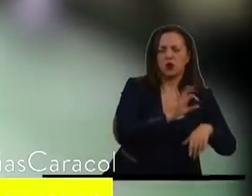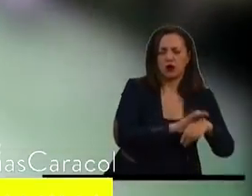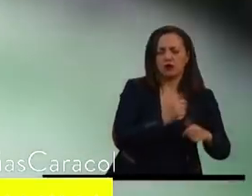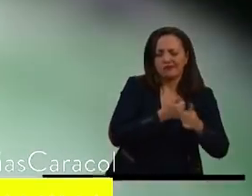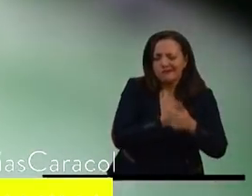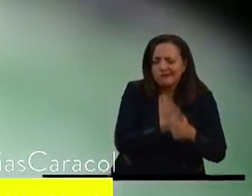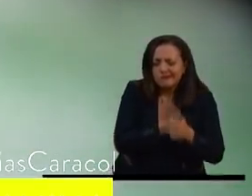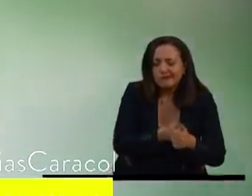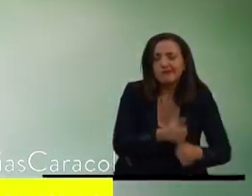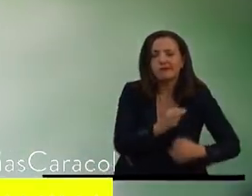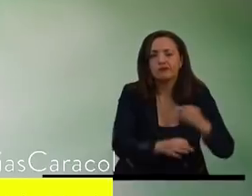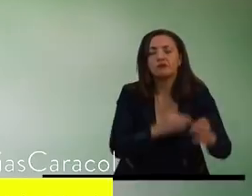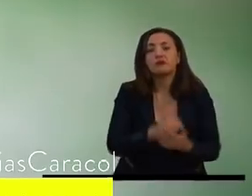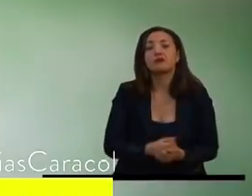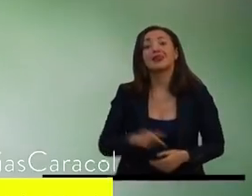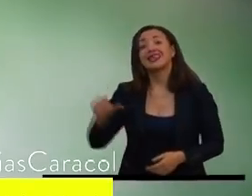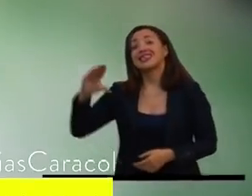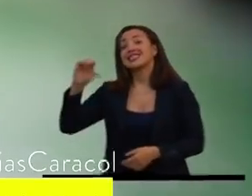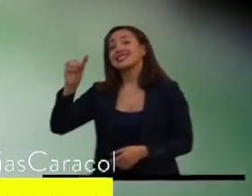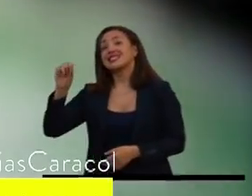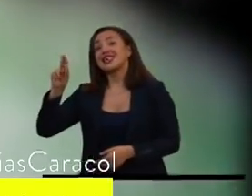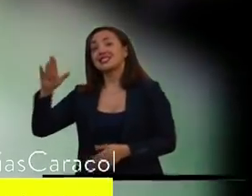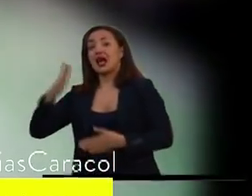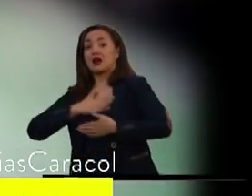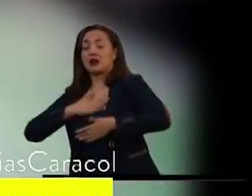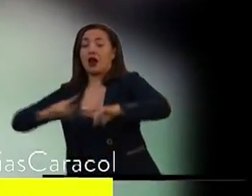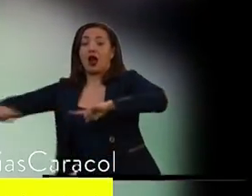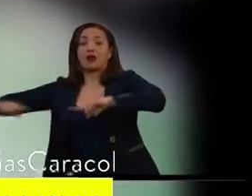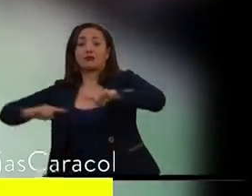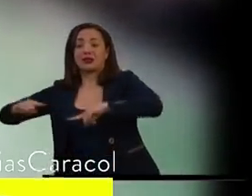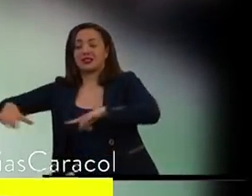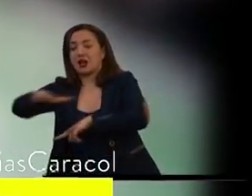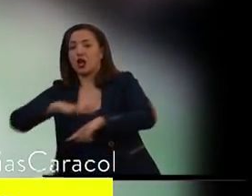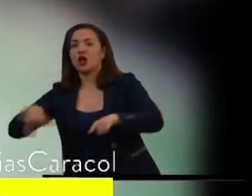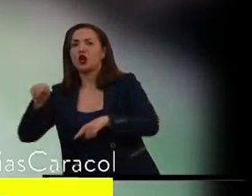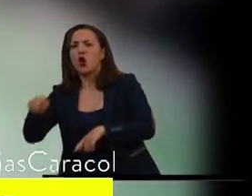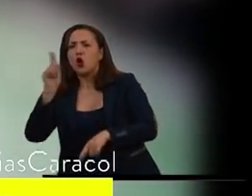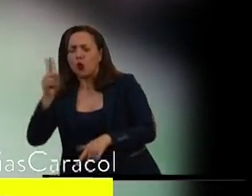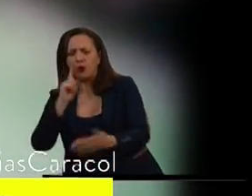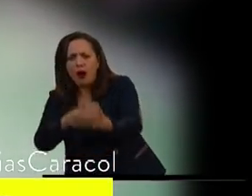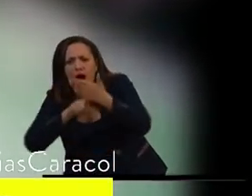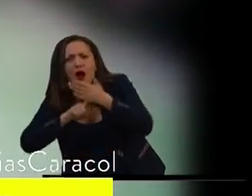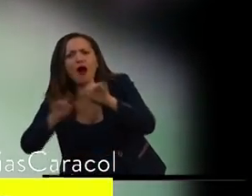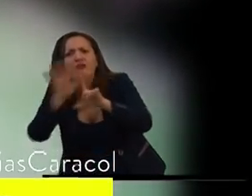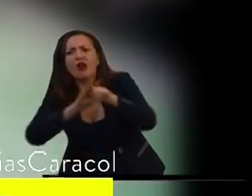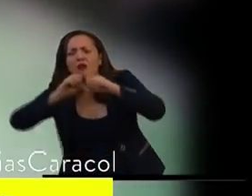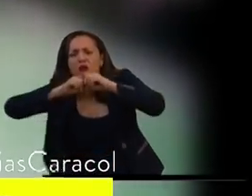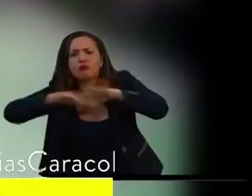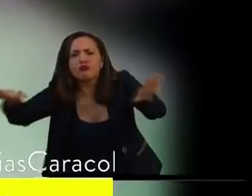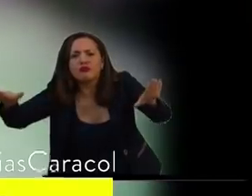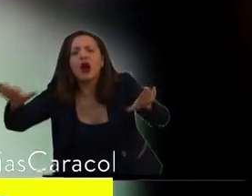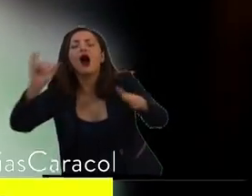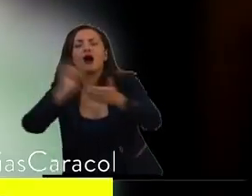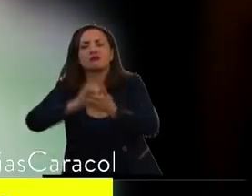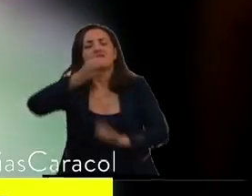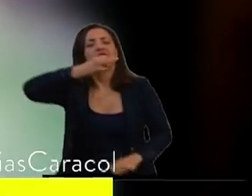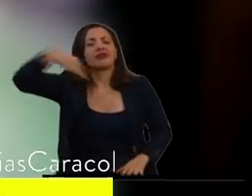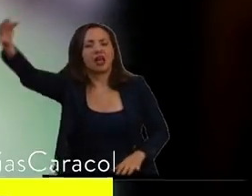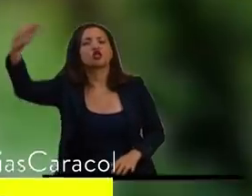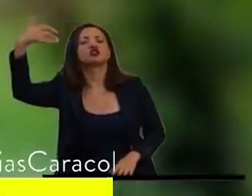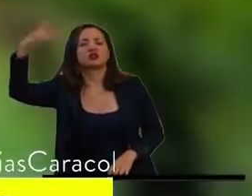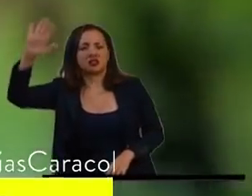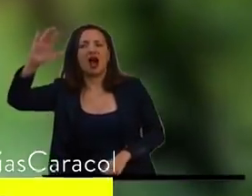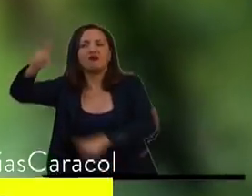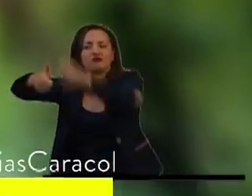César González, administrador de la escuela, aseguró que tras conocer los videos que se hicieron virales en redes sociales, se hizo la denuncia ante las autoridades y el